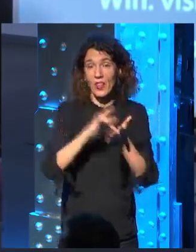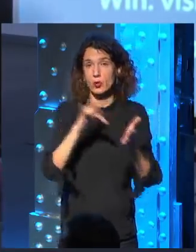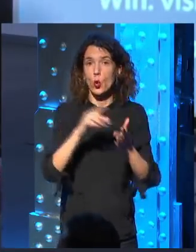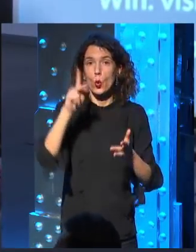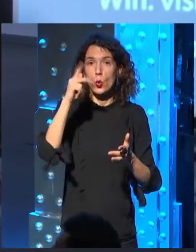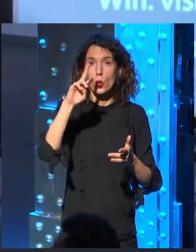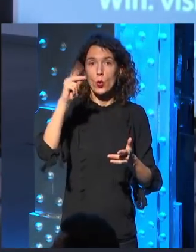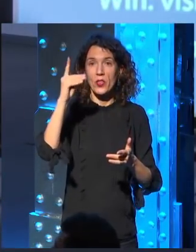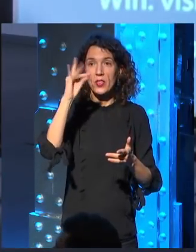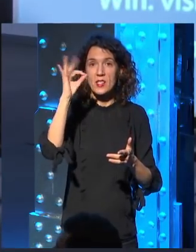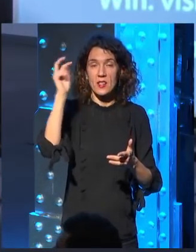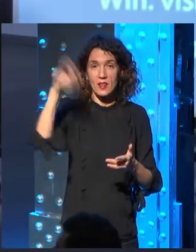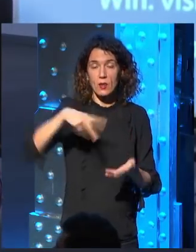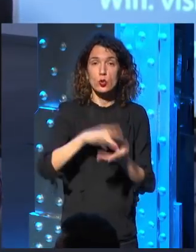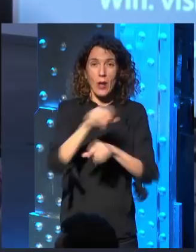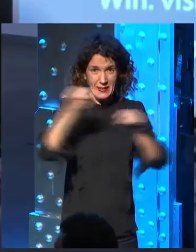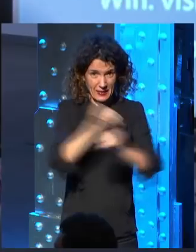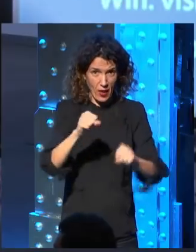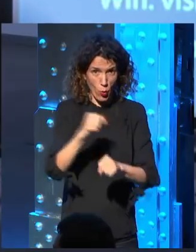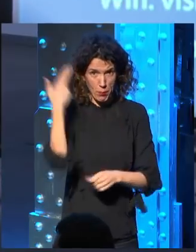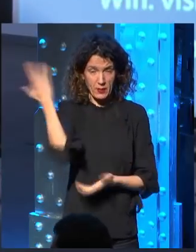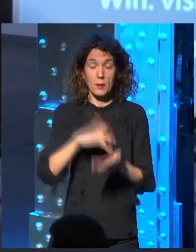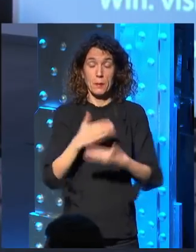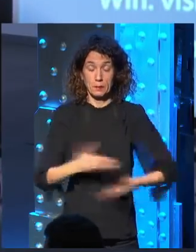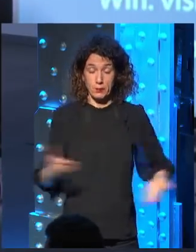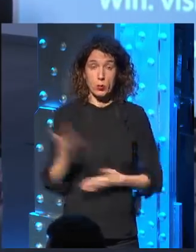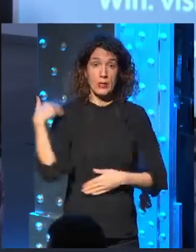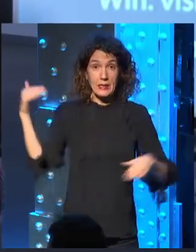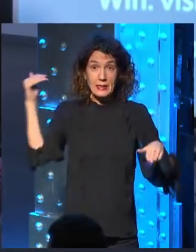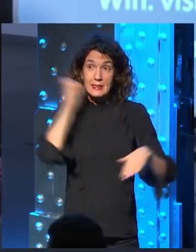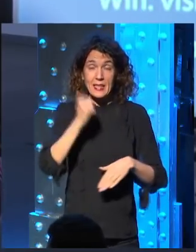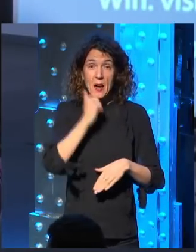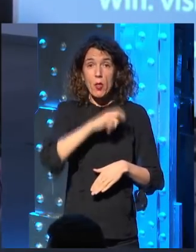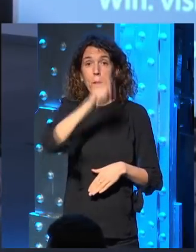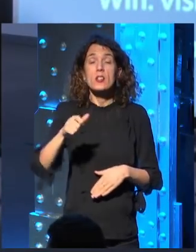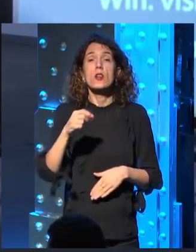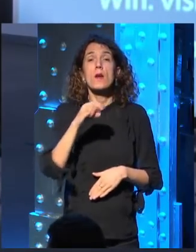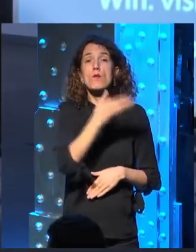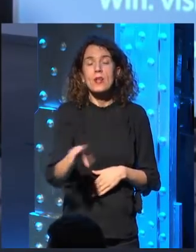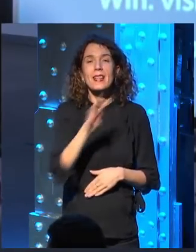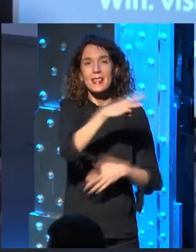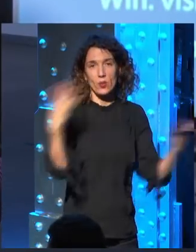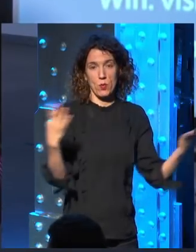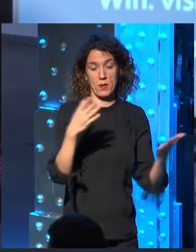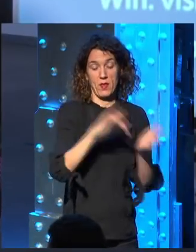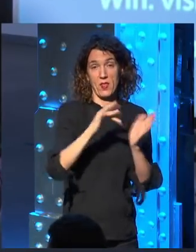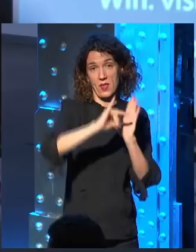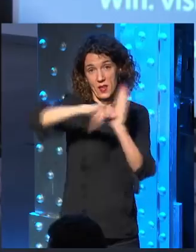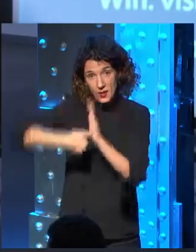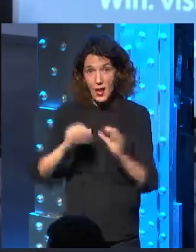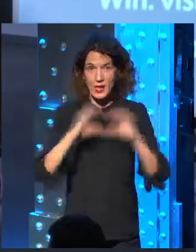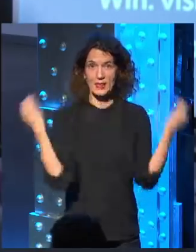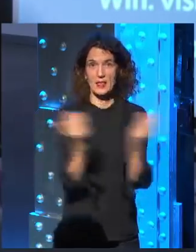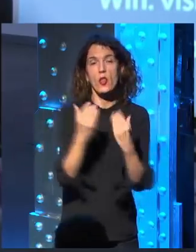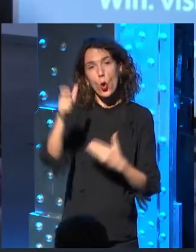Kurdistán asume la autoría del atentado suicida que en la noche del sábado costó la vida a 39 personas en las inmediaciones de un estadio